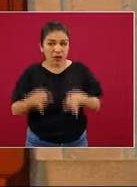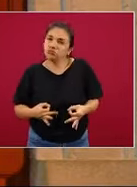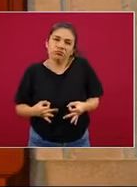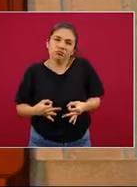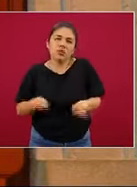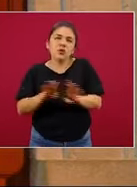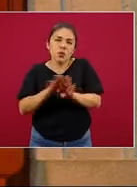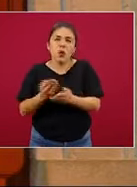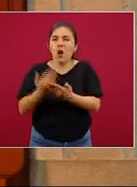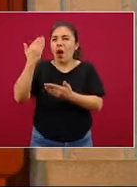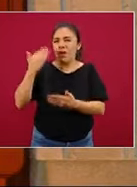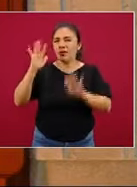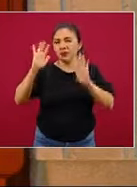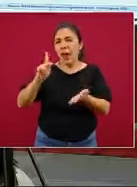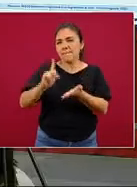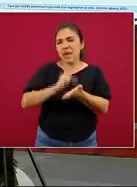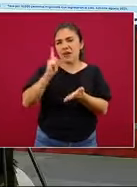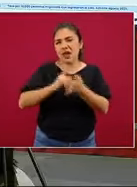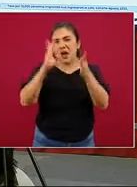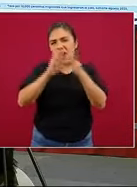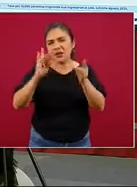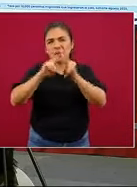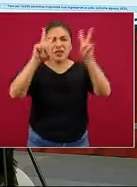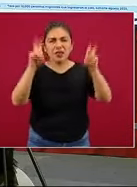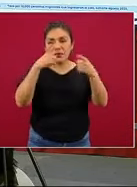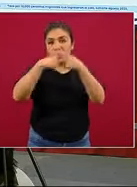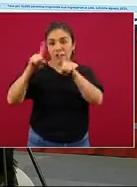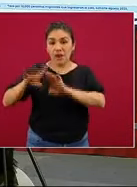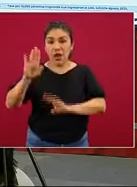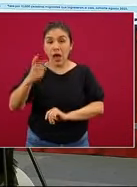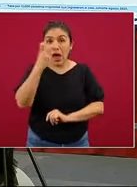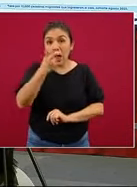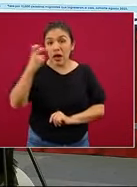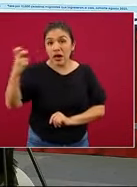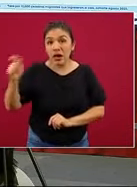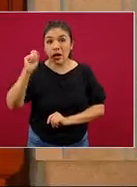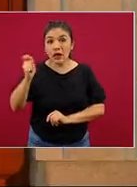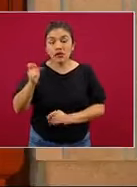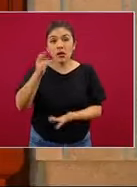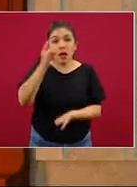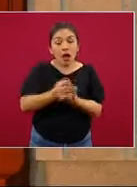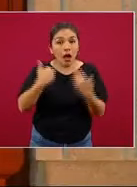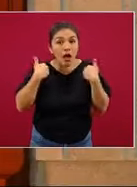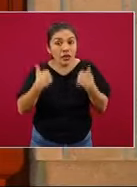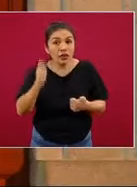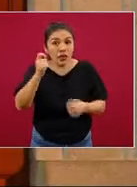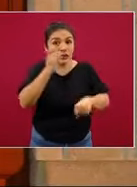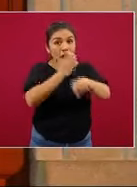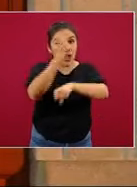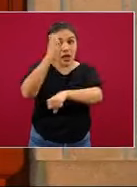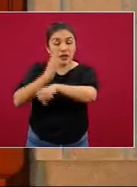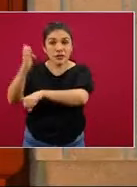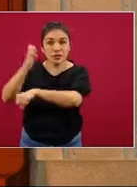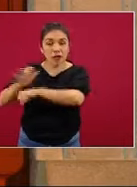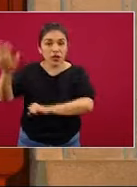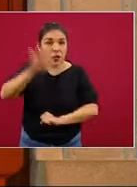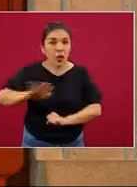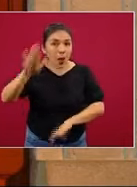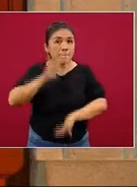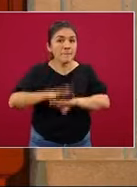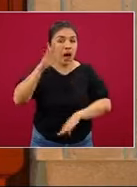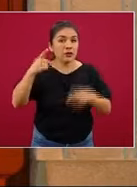otros momentos se les ha explicado para otros temas. Y no necesariamente significa que son las entidades federativas que presentan